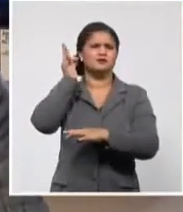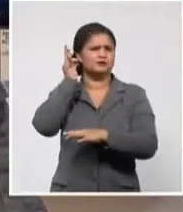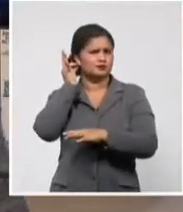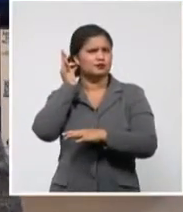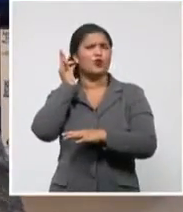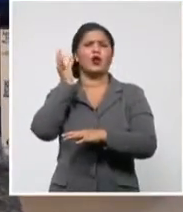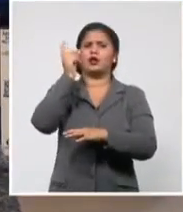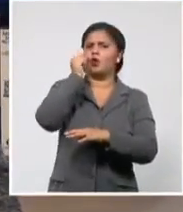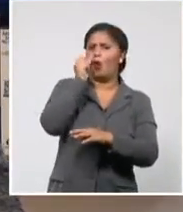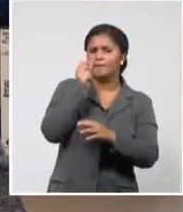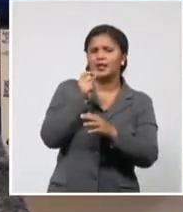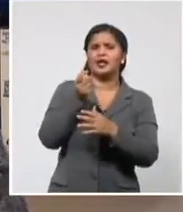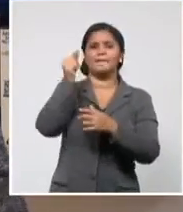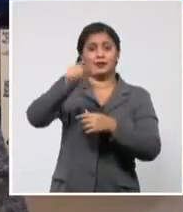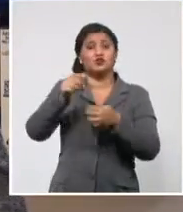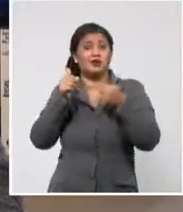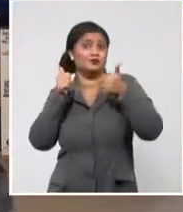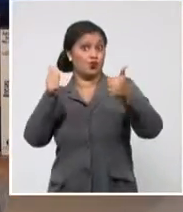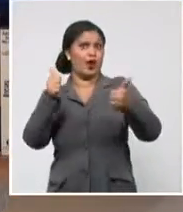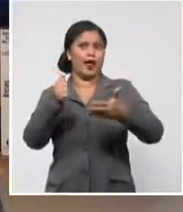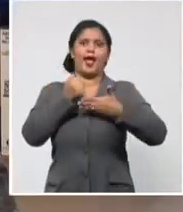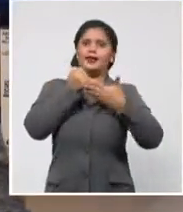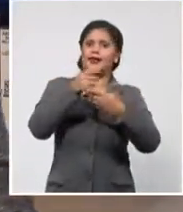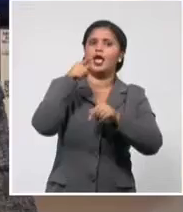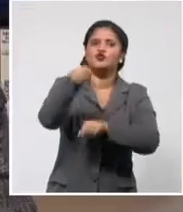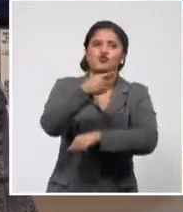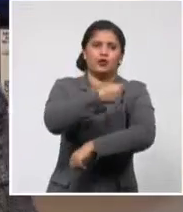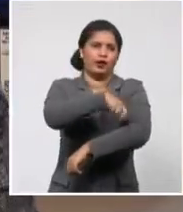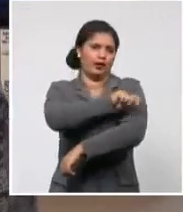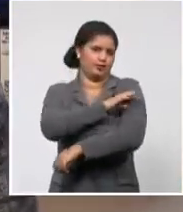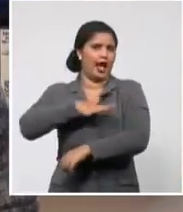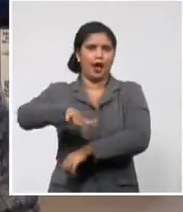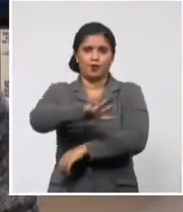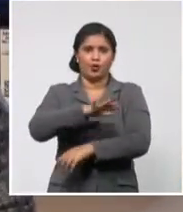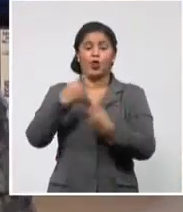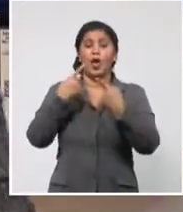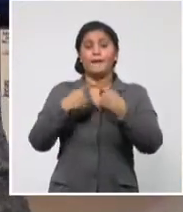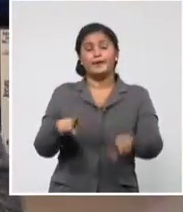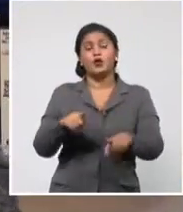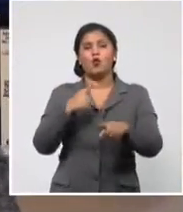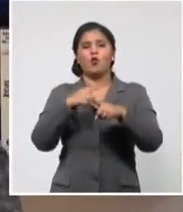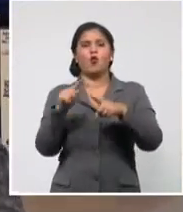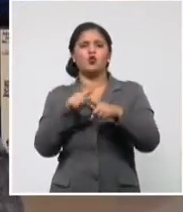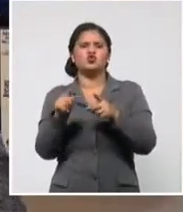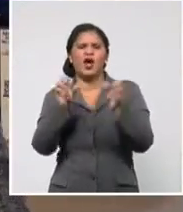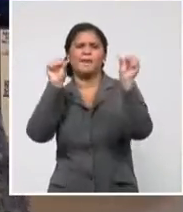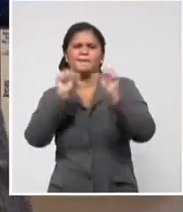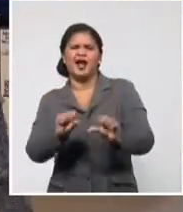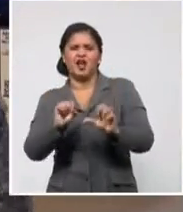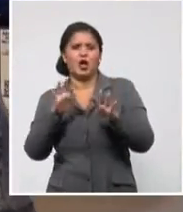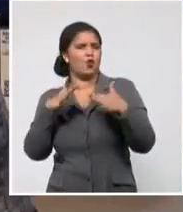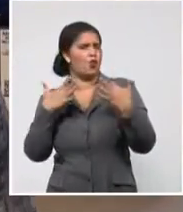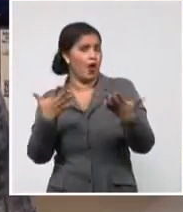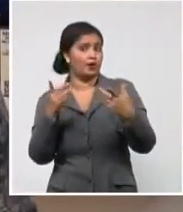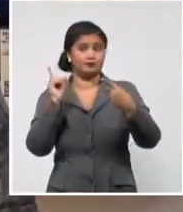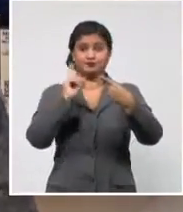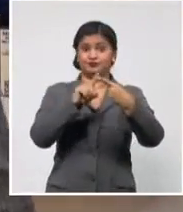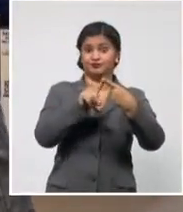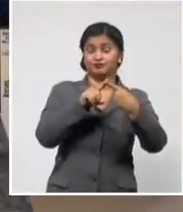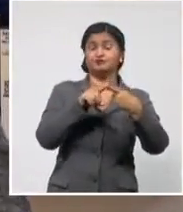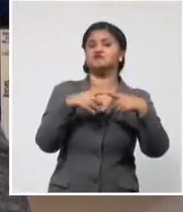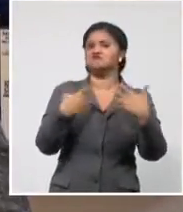Evo. Pero hay un elemento, o hay elementos negativos, y sobre todo me quiero referir a uno, que es la cuestión